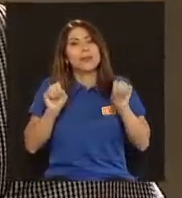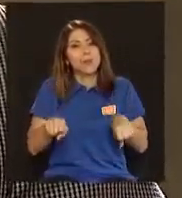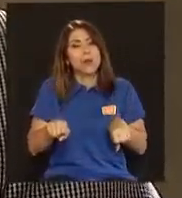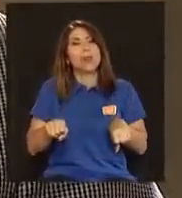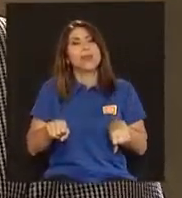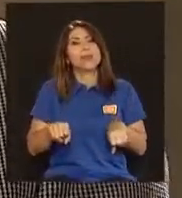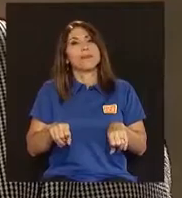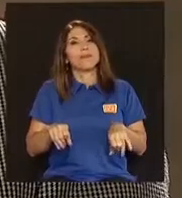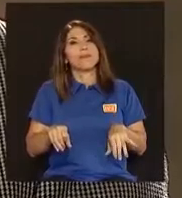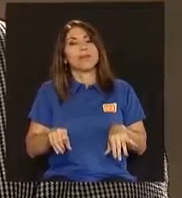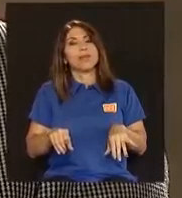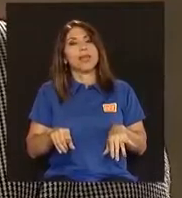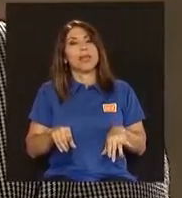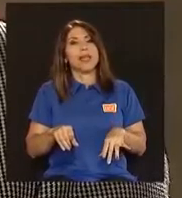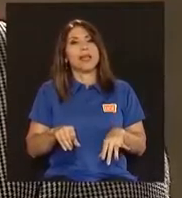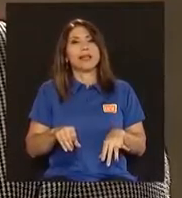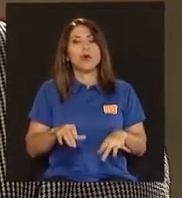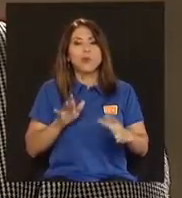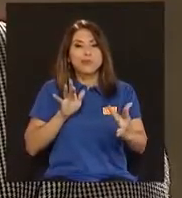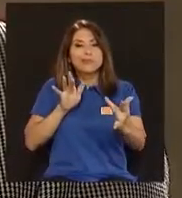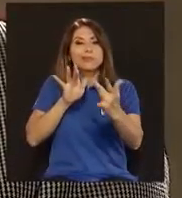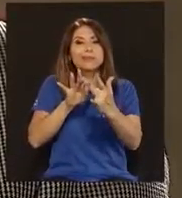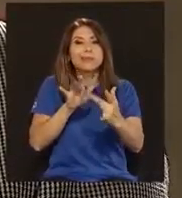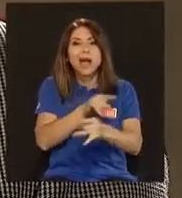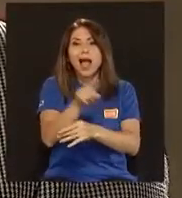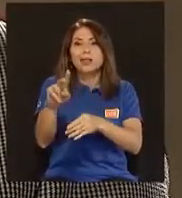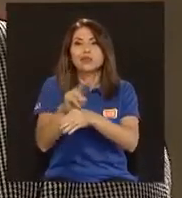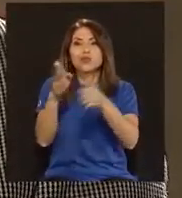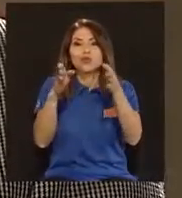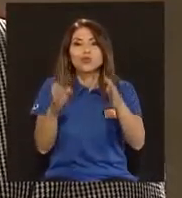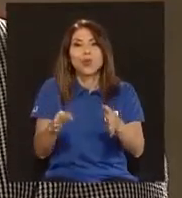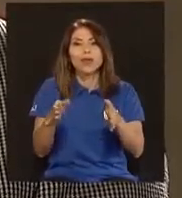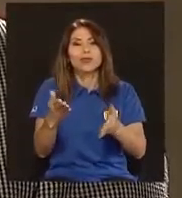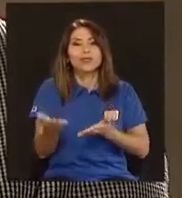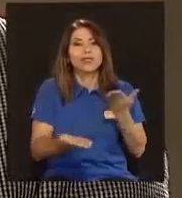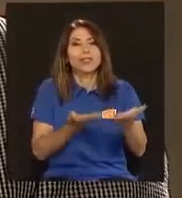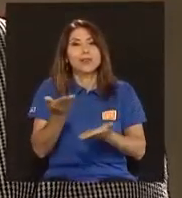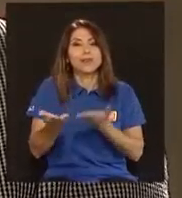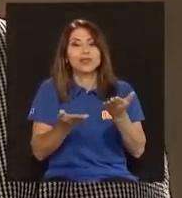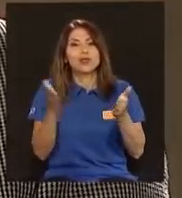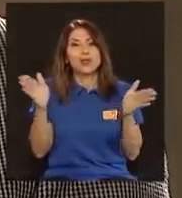a esta clase de usuarios de servicios de microfinanzas.